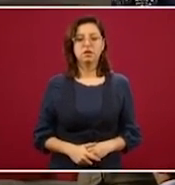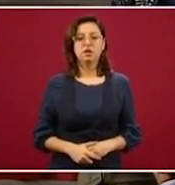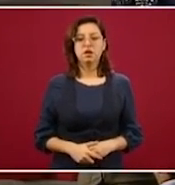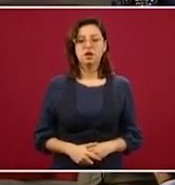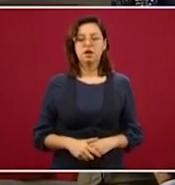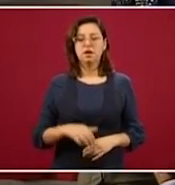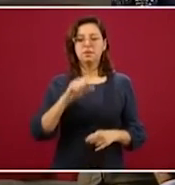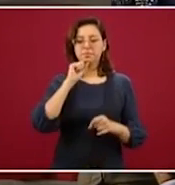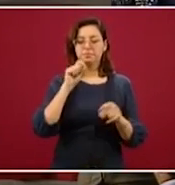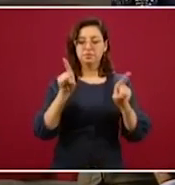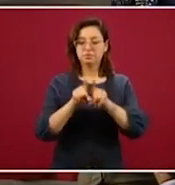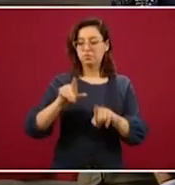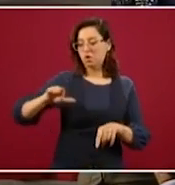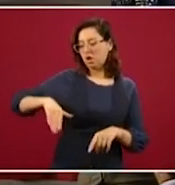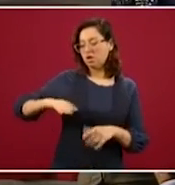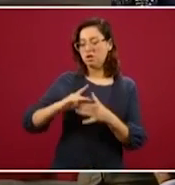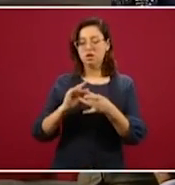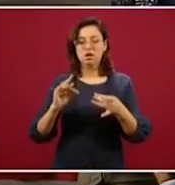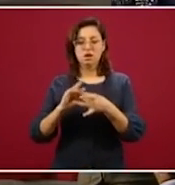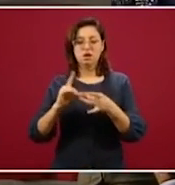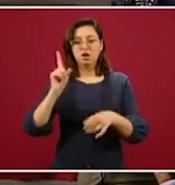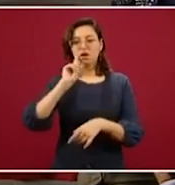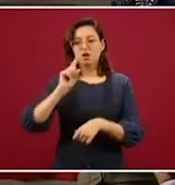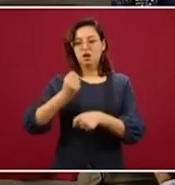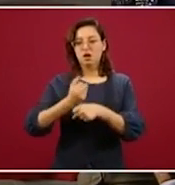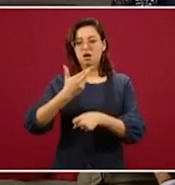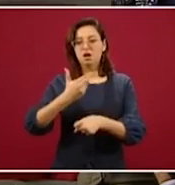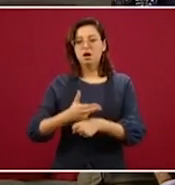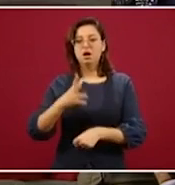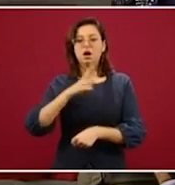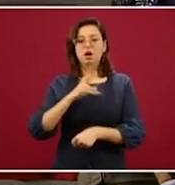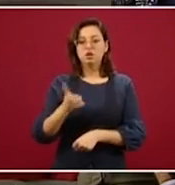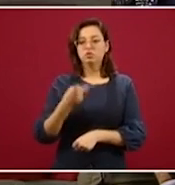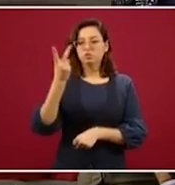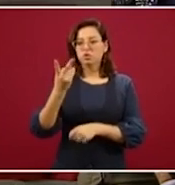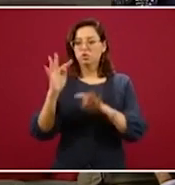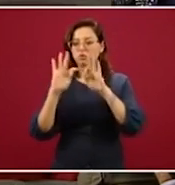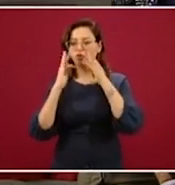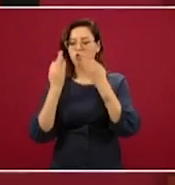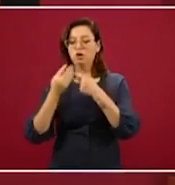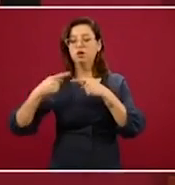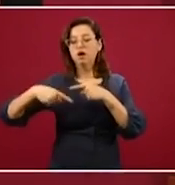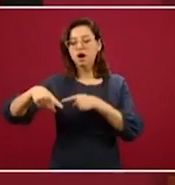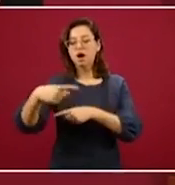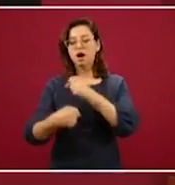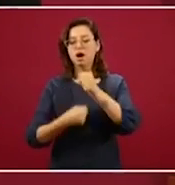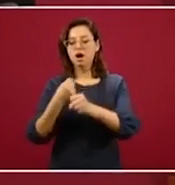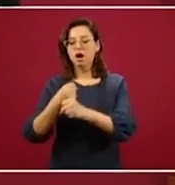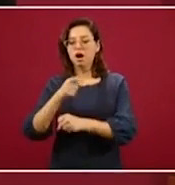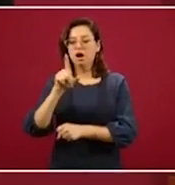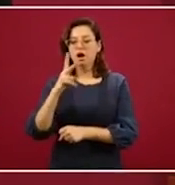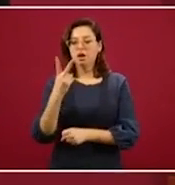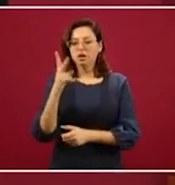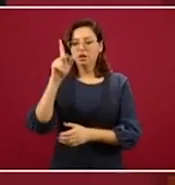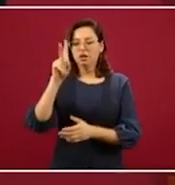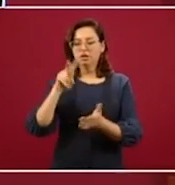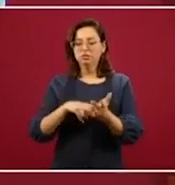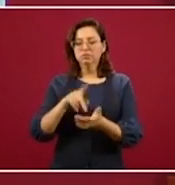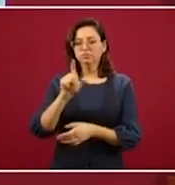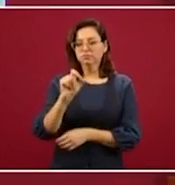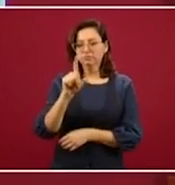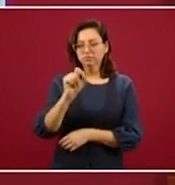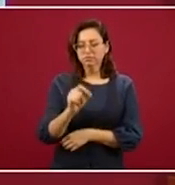mencionaba la secretaria Graciela, tenemos dos modalidades este año. Arrancamos con la modalidad consolidación, que es